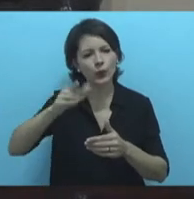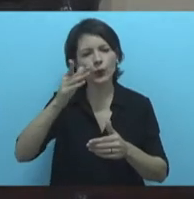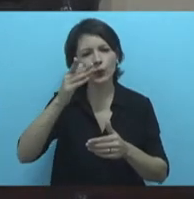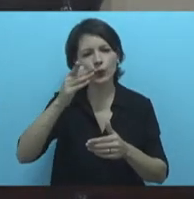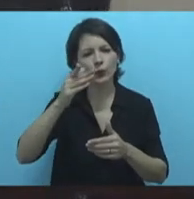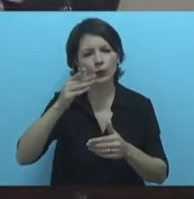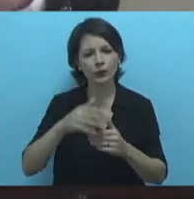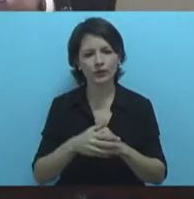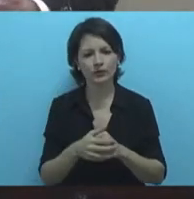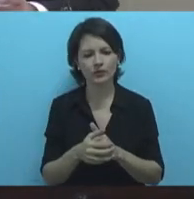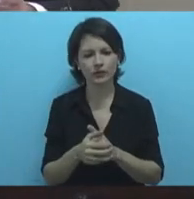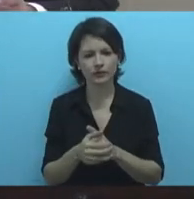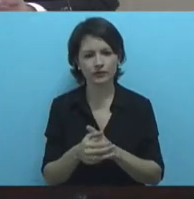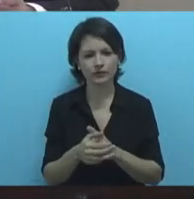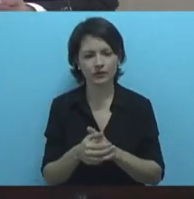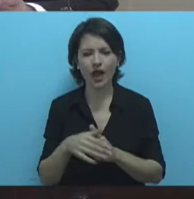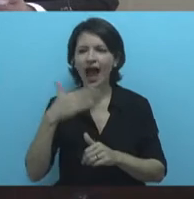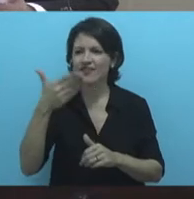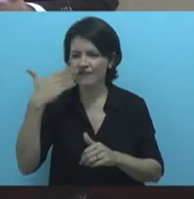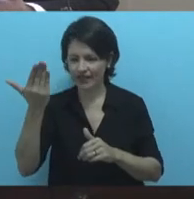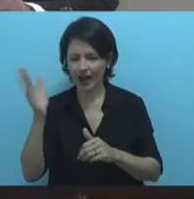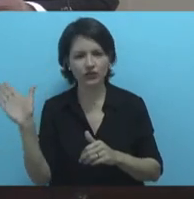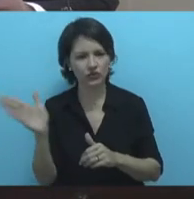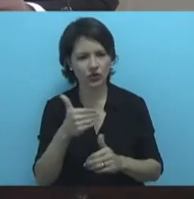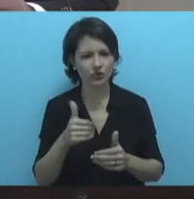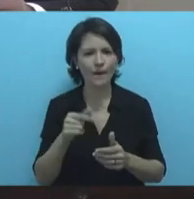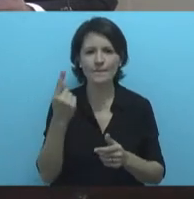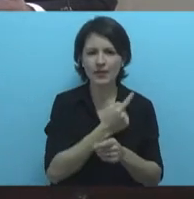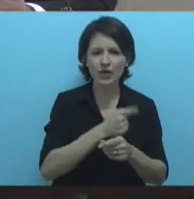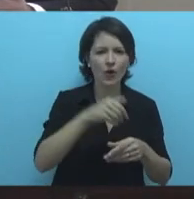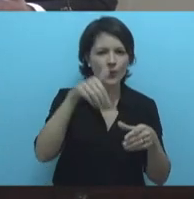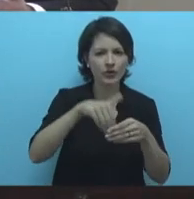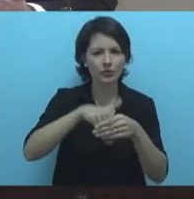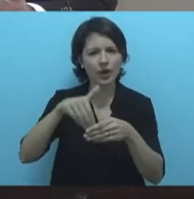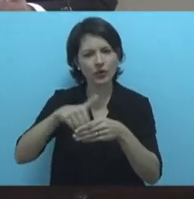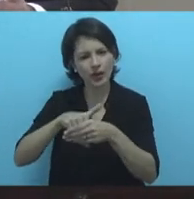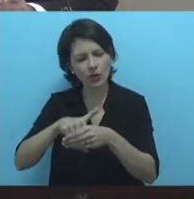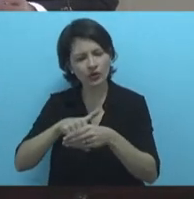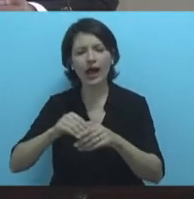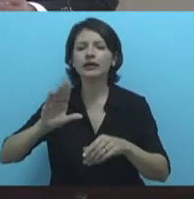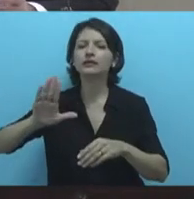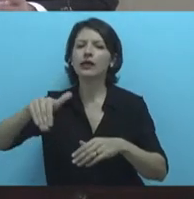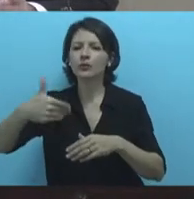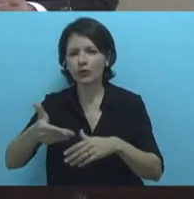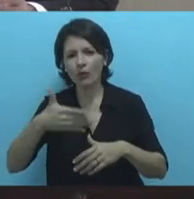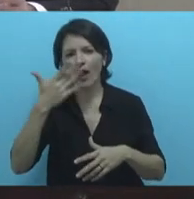en el capítulo de manifestaciones tengo un pedido palabra de óscar martínez